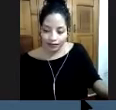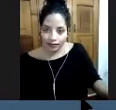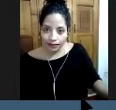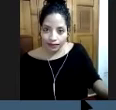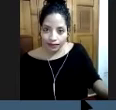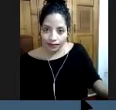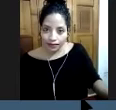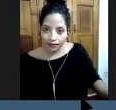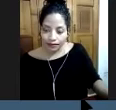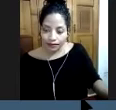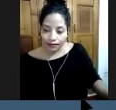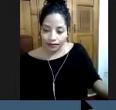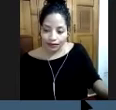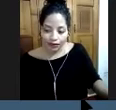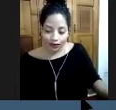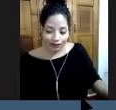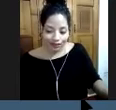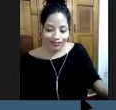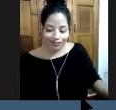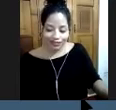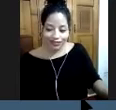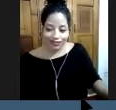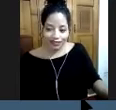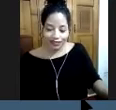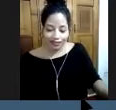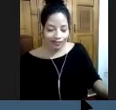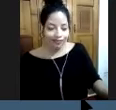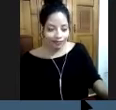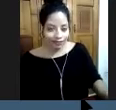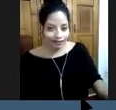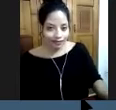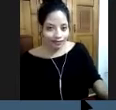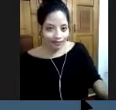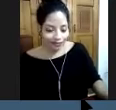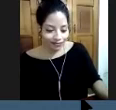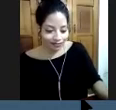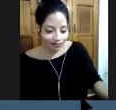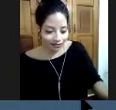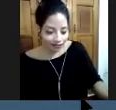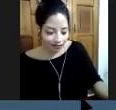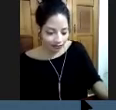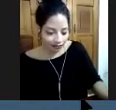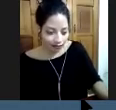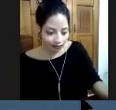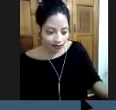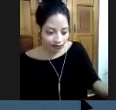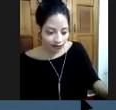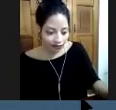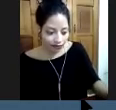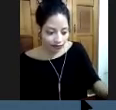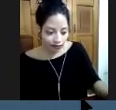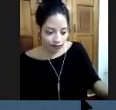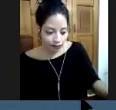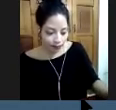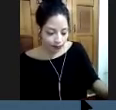Hola, sí. Pues en mi caso diría que lo aproximan, el